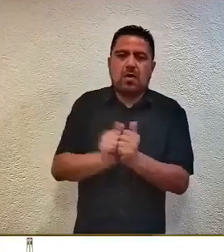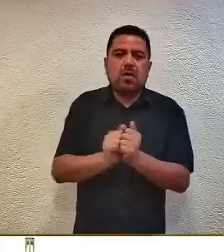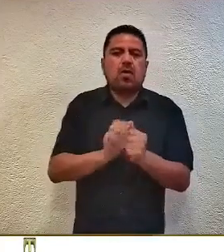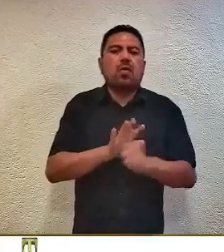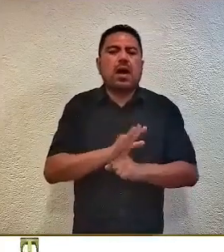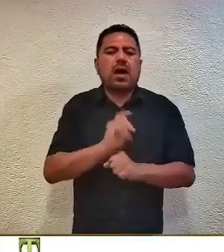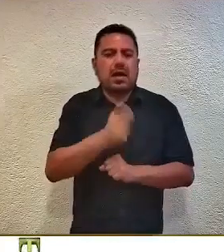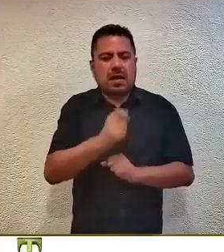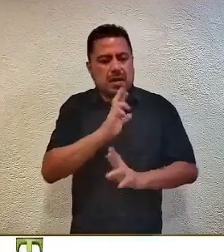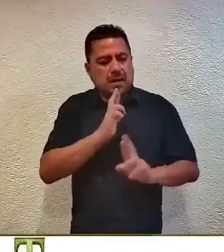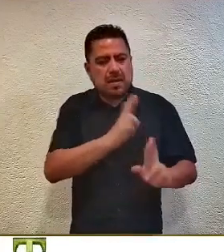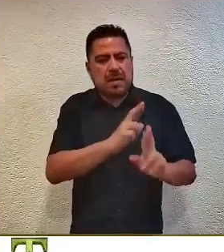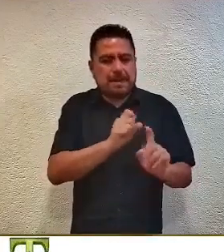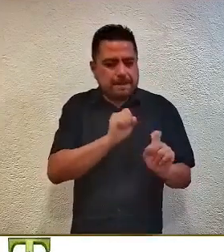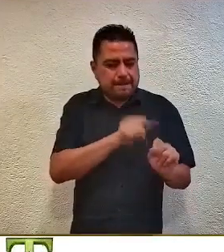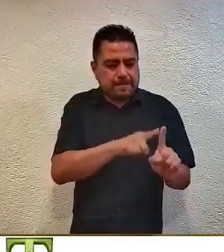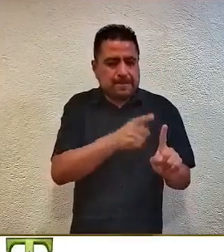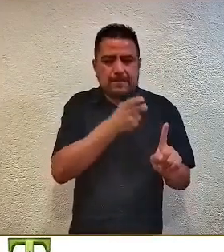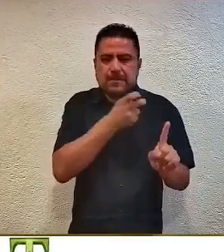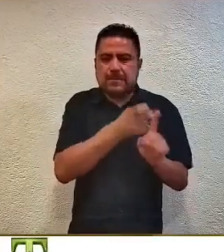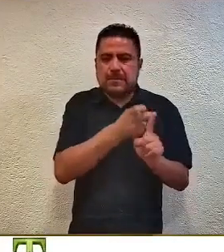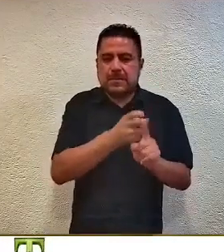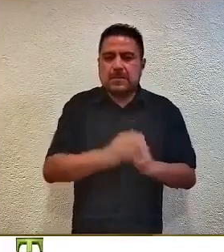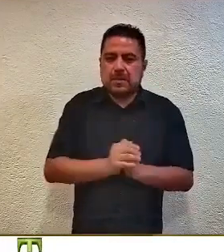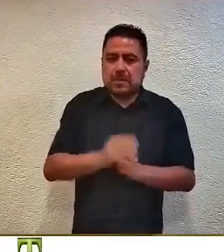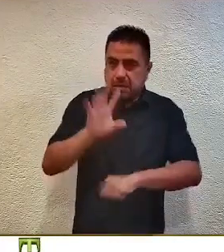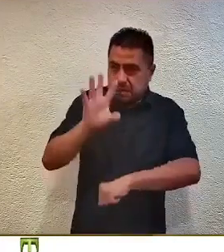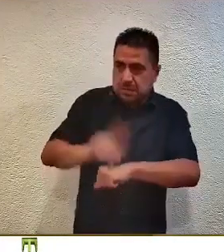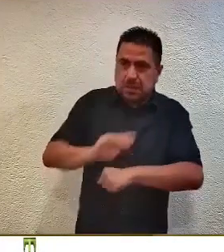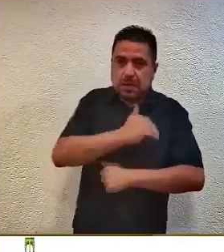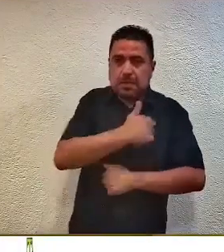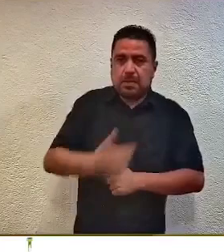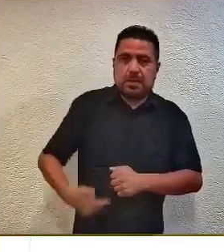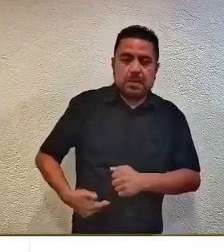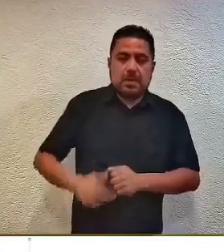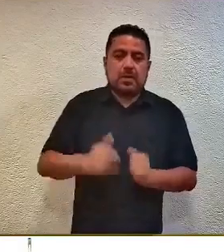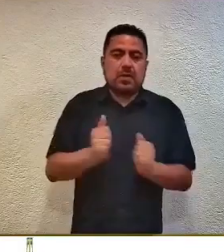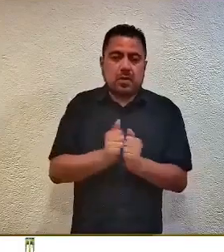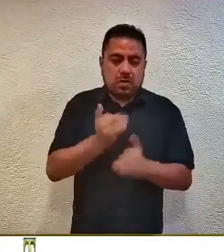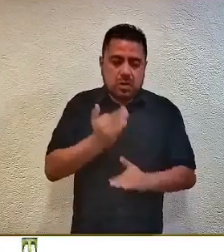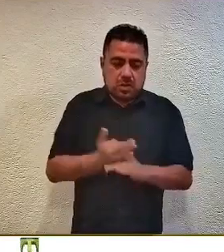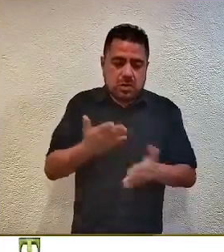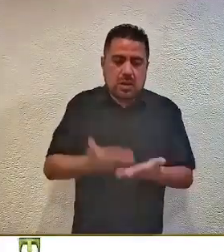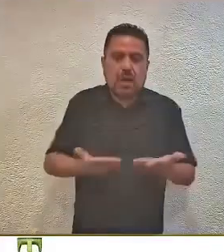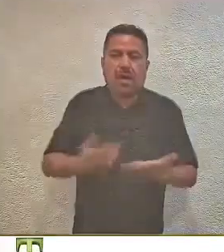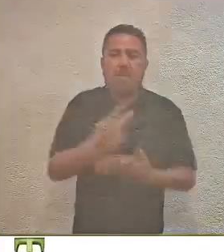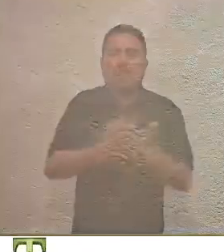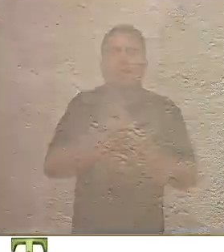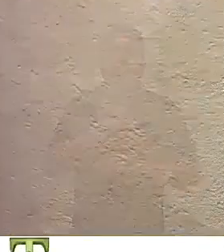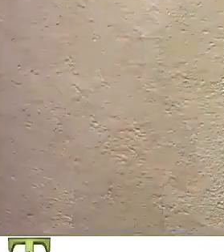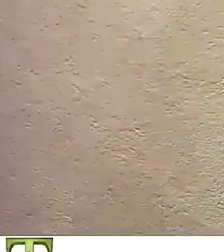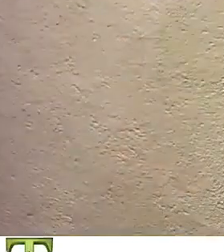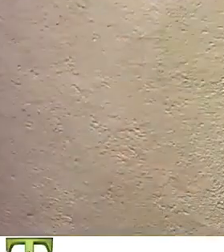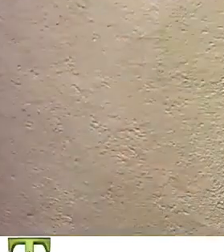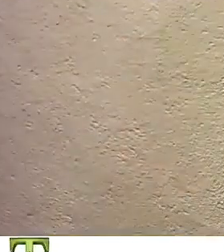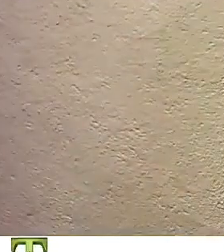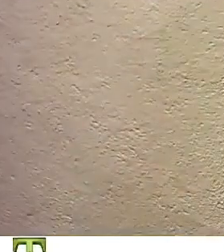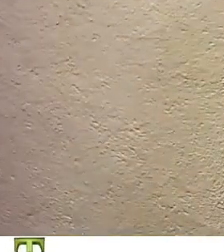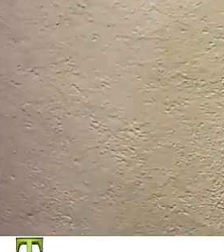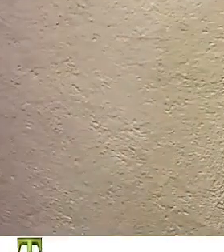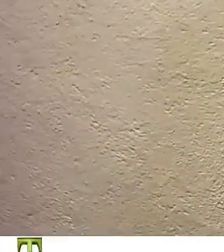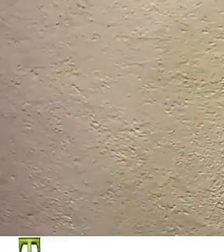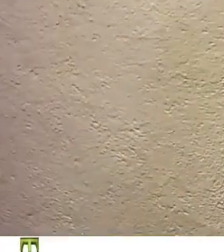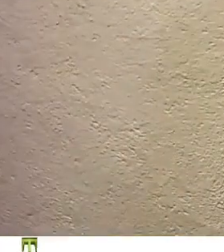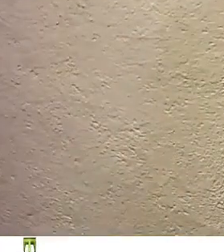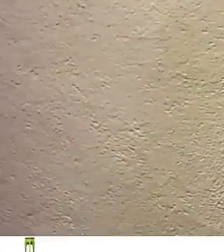cuenta y resolutivos del mismo. Con su autorización, magistrada presidenta, a continuación doy cuenta con el proyecto de sentencia que propone la magistrada Evelyn